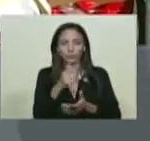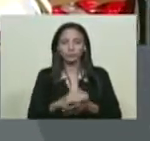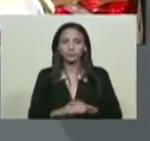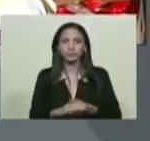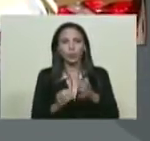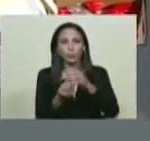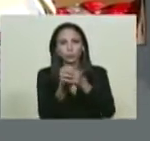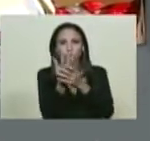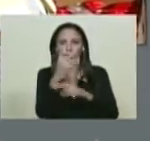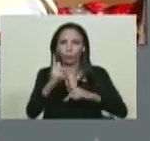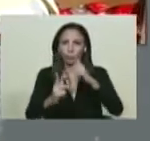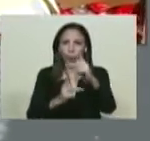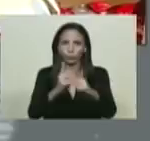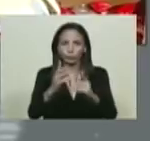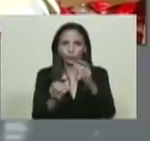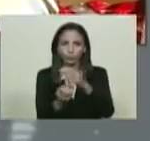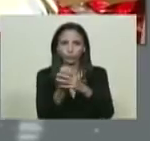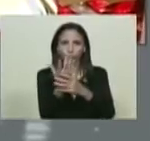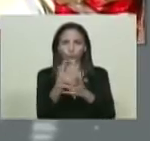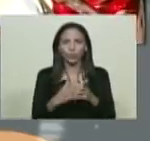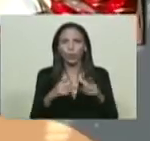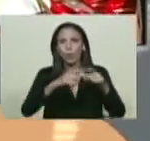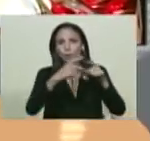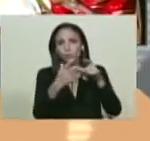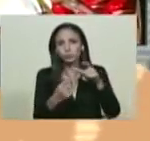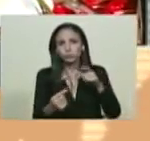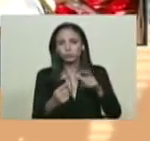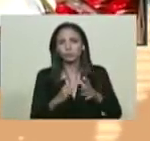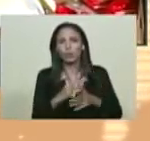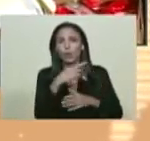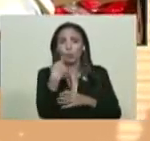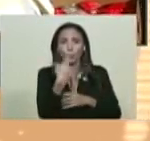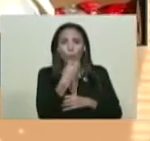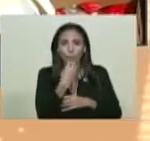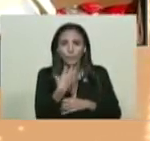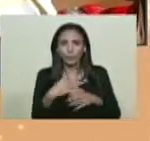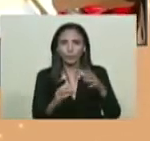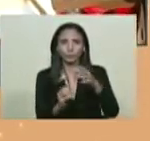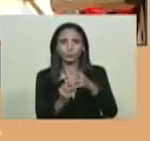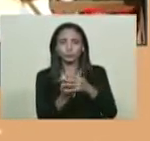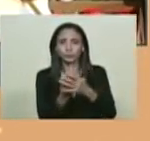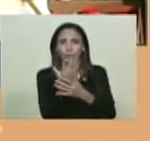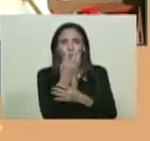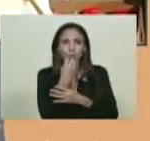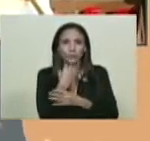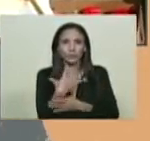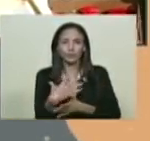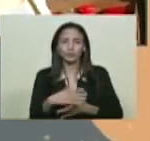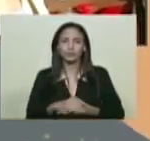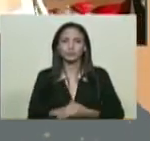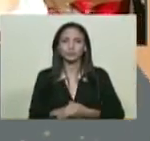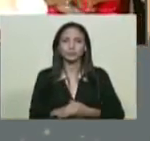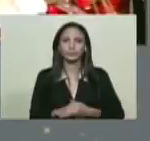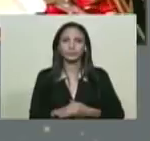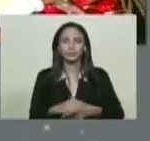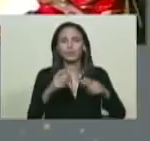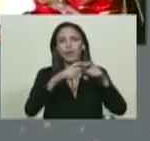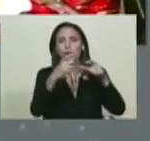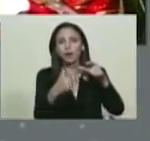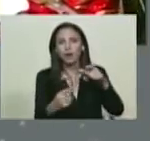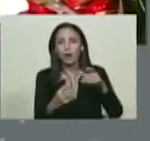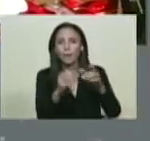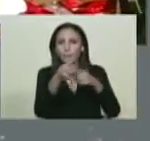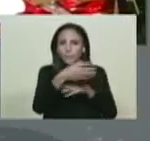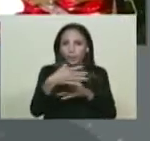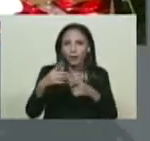floricultor, de esas hermosas calas rojas. Muy hermosas flores. Ahí están, miren. Unas calas hermosísimas,